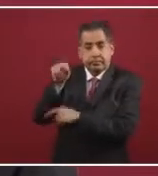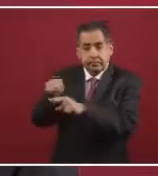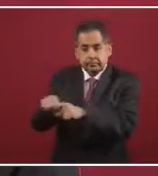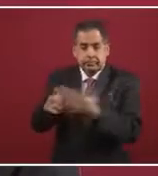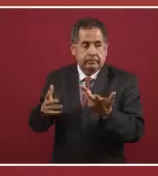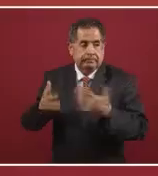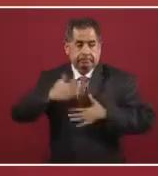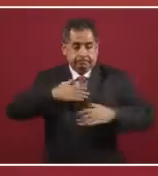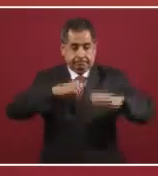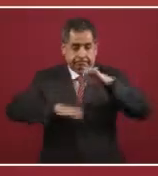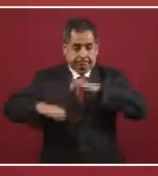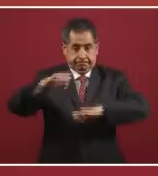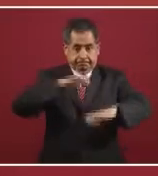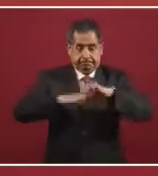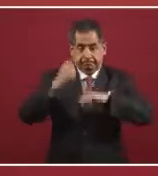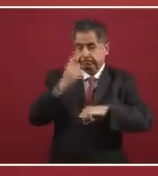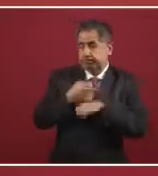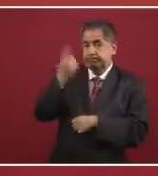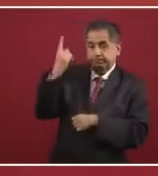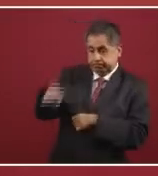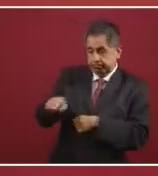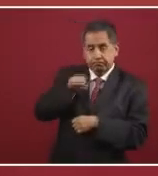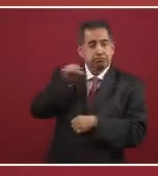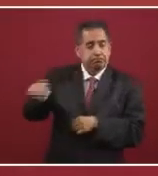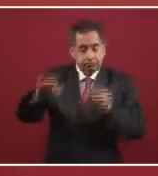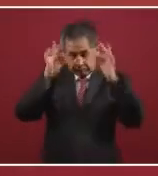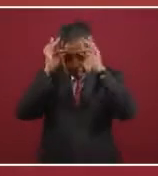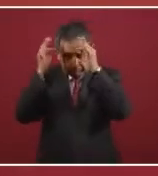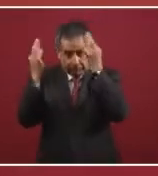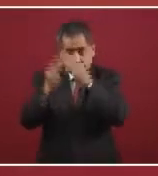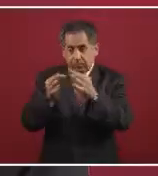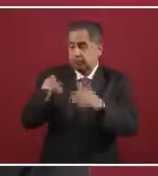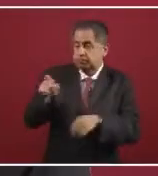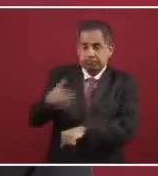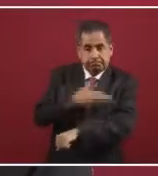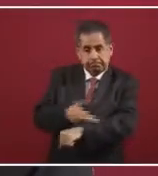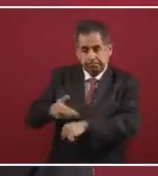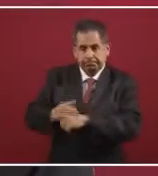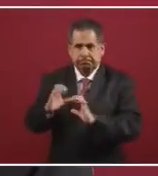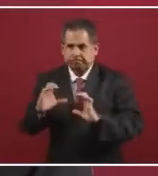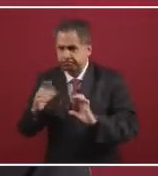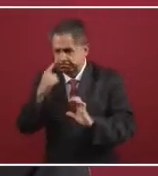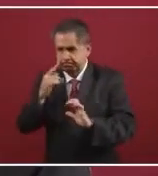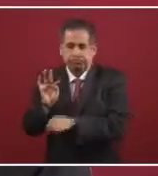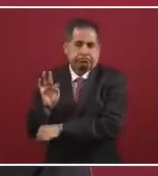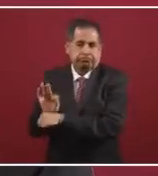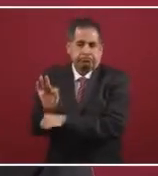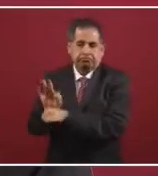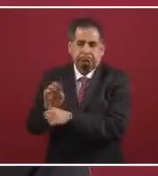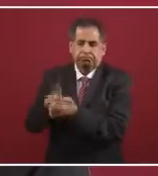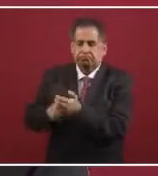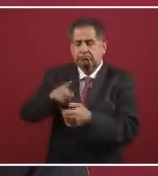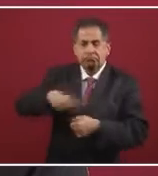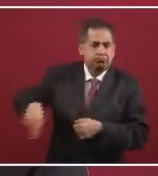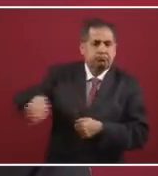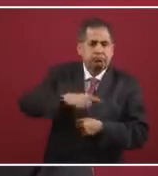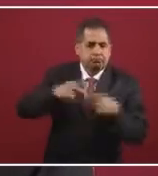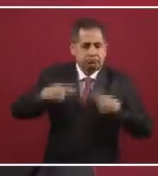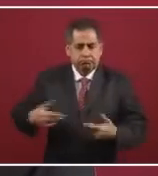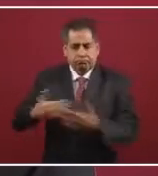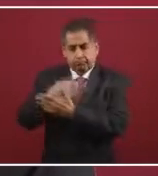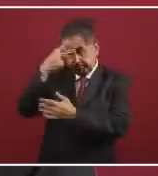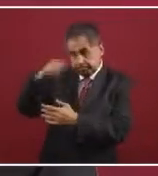nuestra embajada y el consulado que tenemos es actuar diligentemente para protegerles frente a cualquier